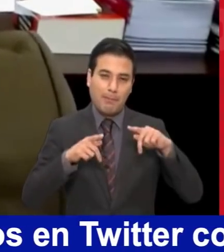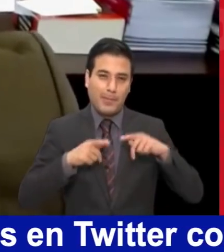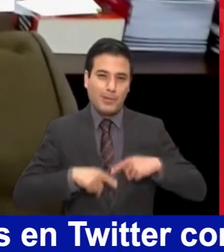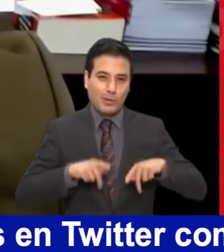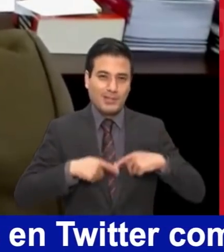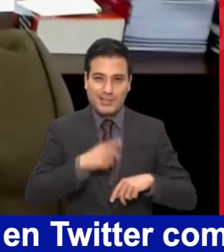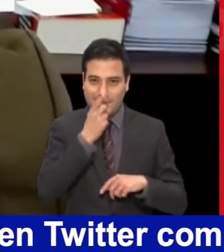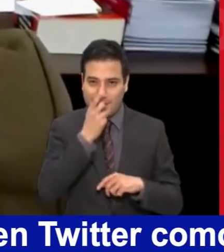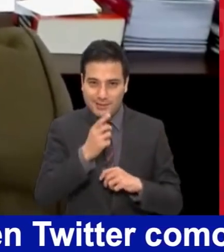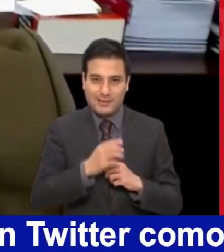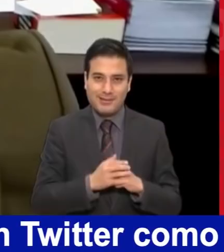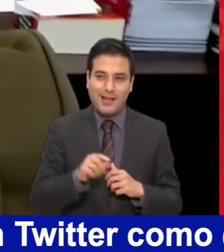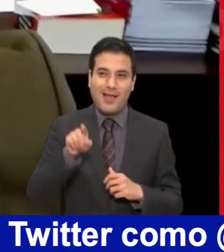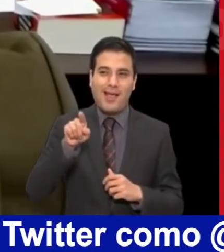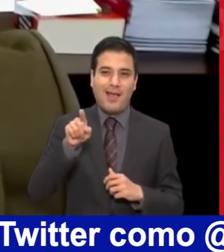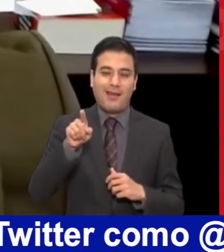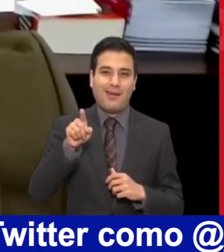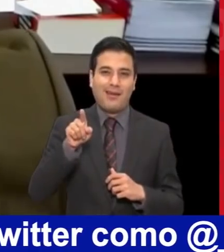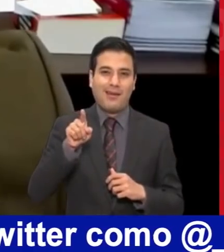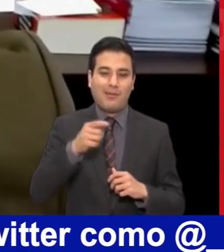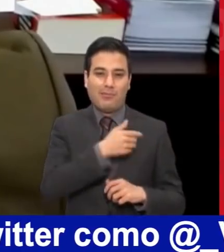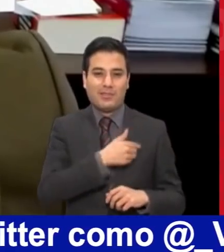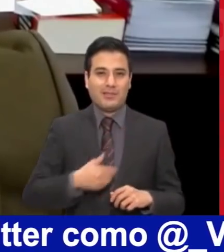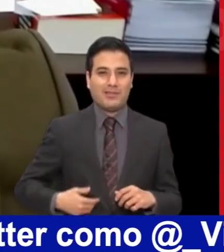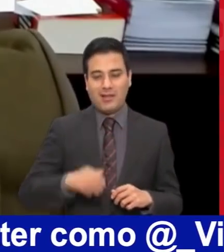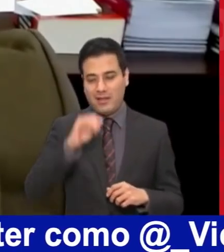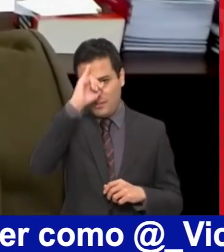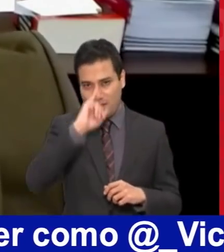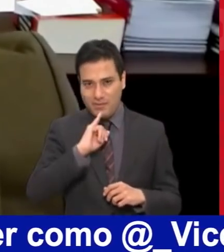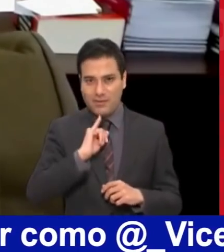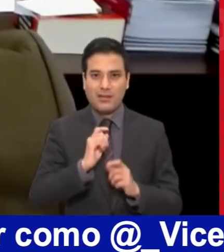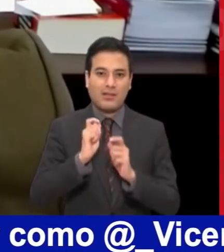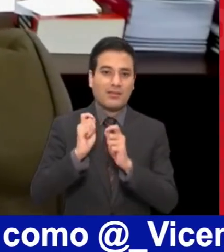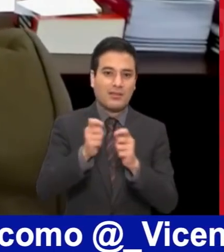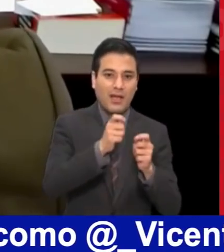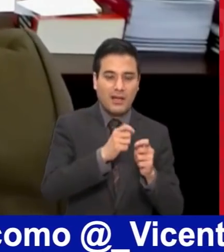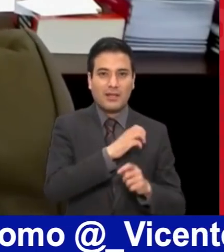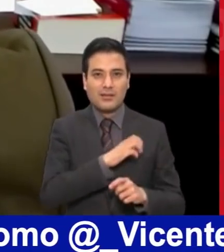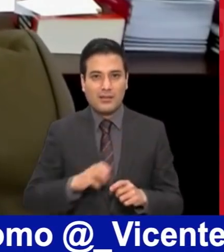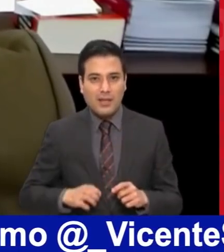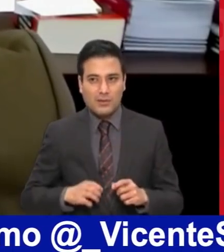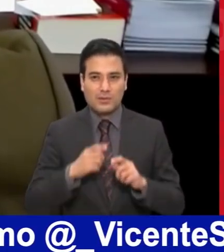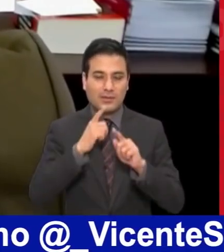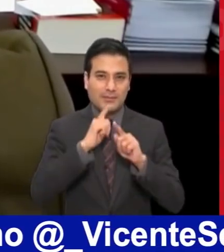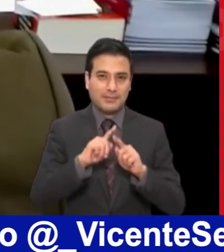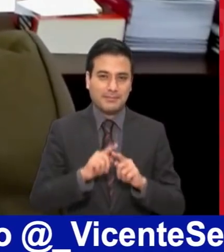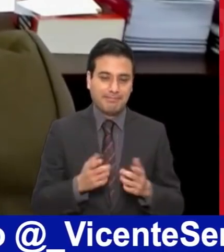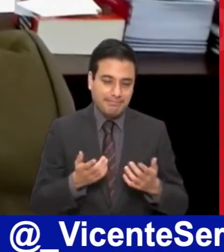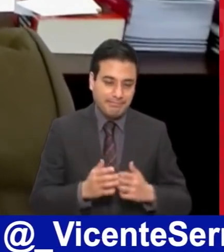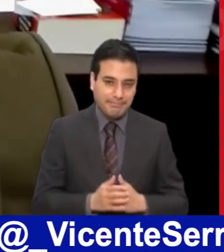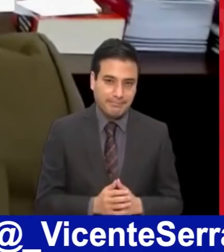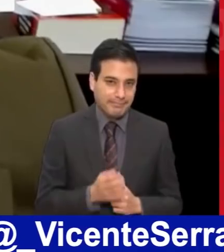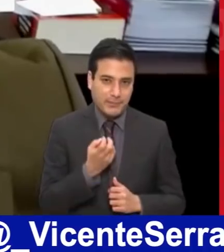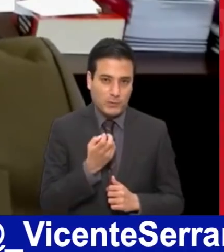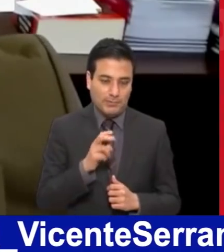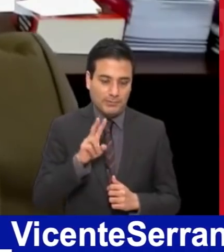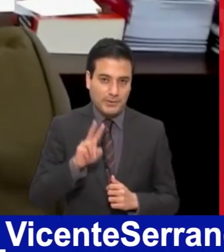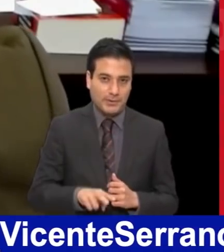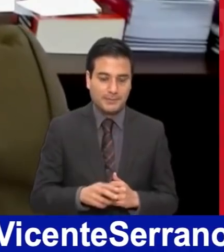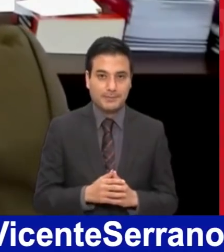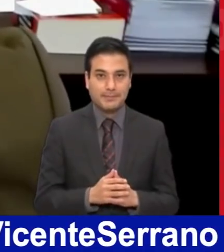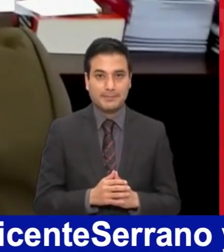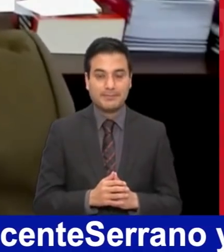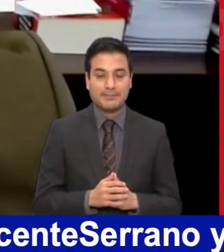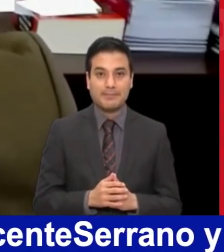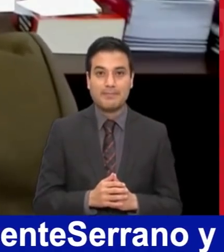prerrogativa que existía en efecto, o no, las personas que aspiraban a las candidaturas, al menos las más relevantes, por dicho partido. Esta prohibición de